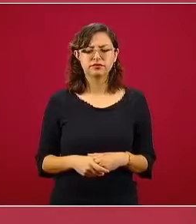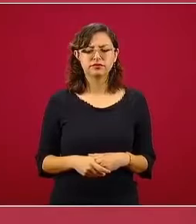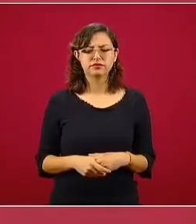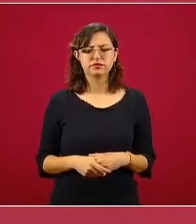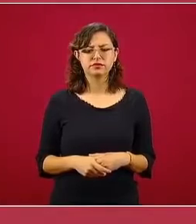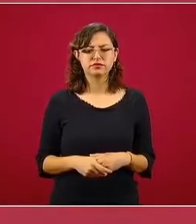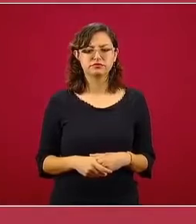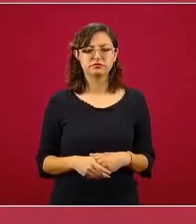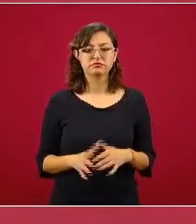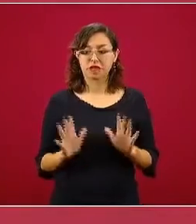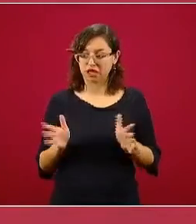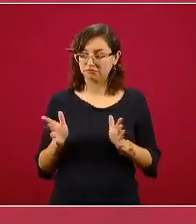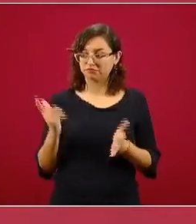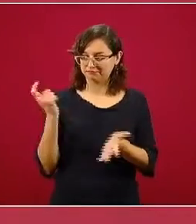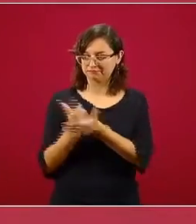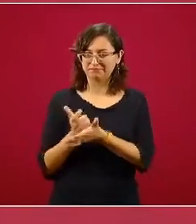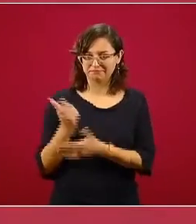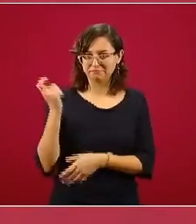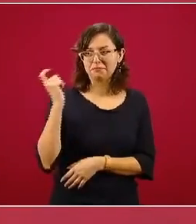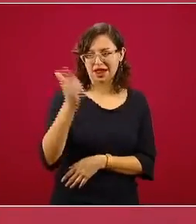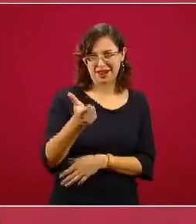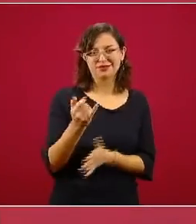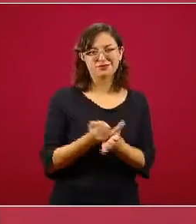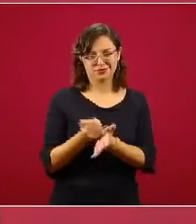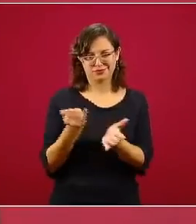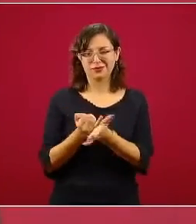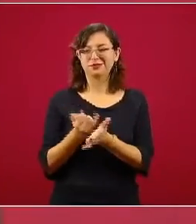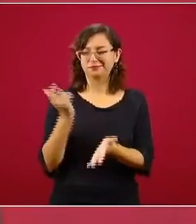Y están pagando.